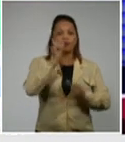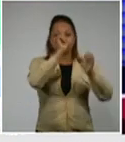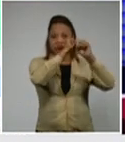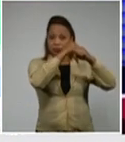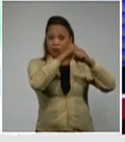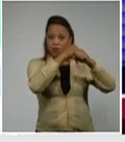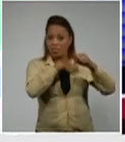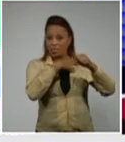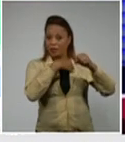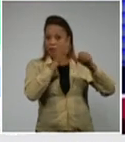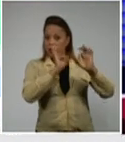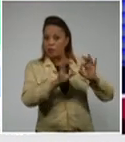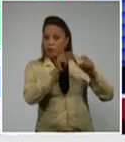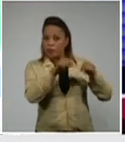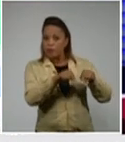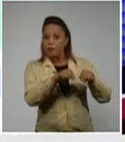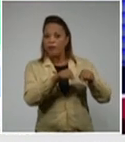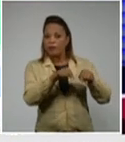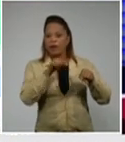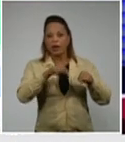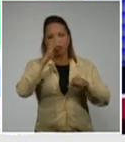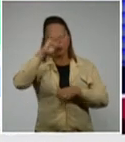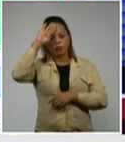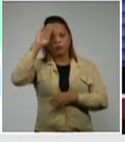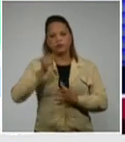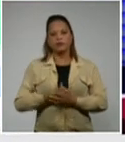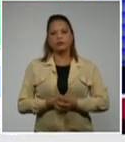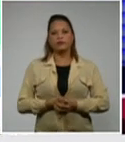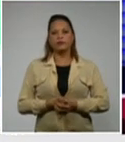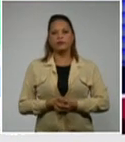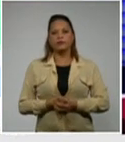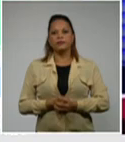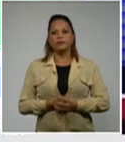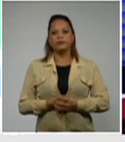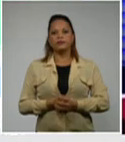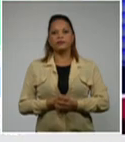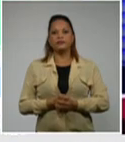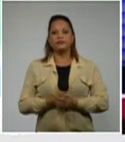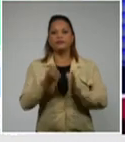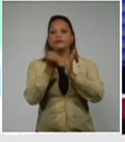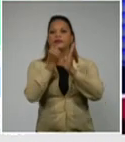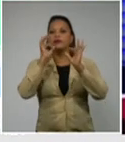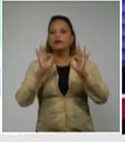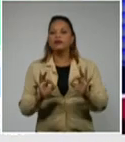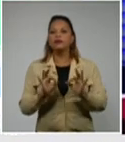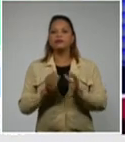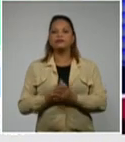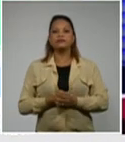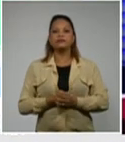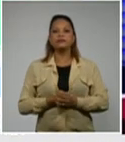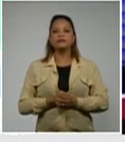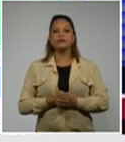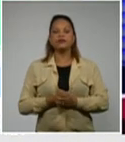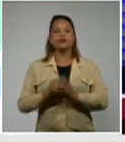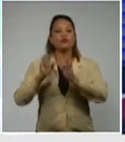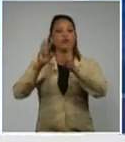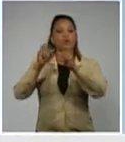tenemos en el país y se diagnosticaron un número de